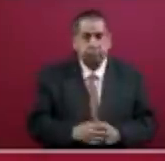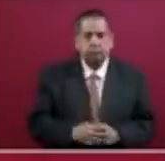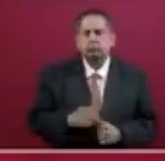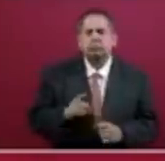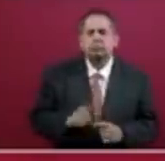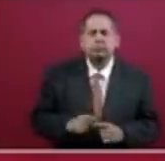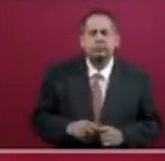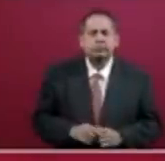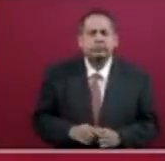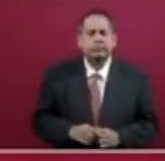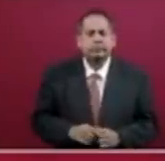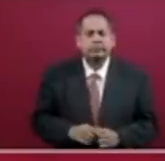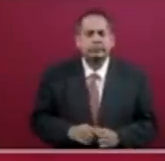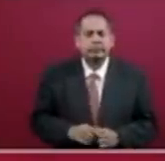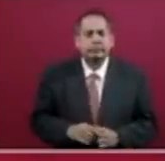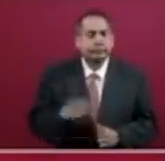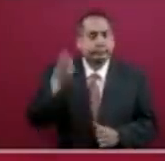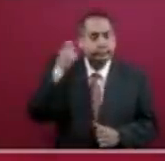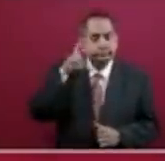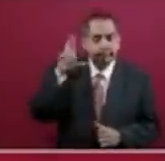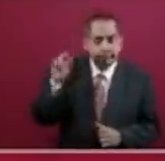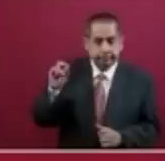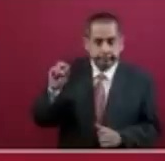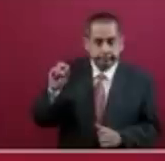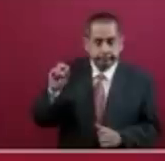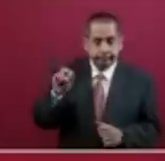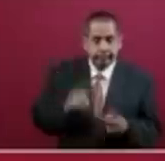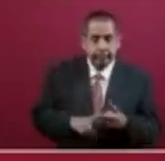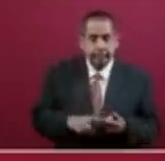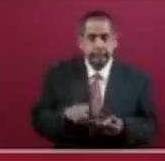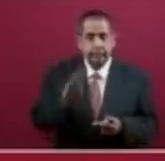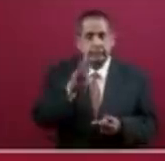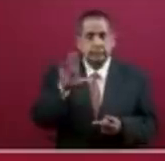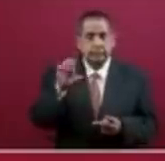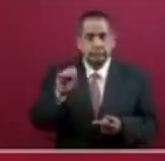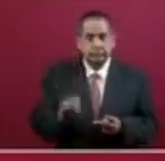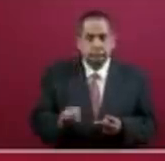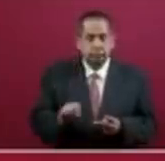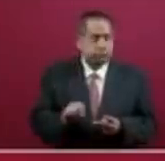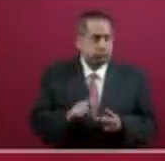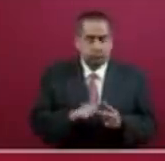son Quintana Roo y Baja California Sur.